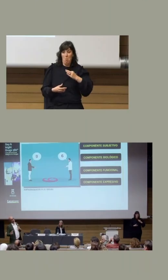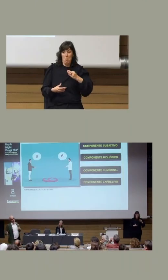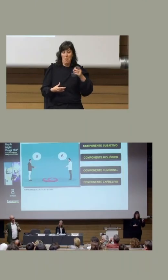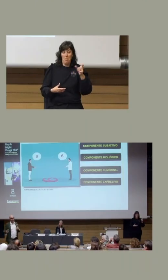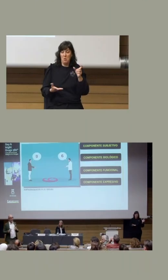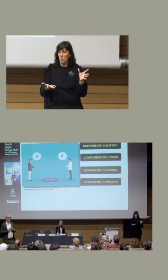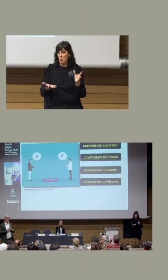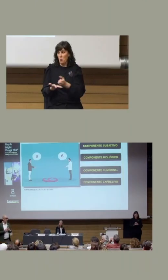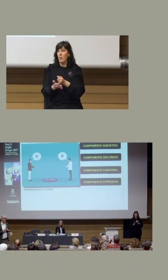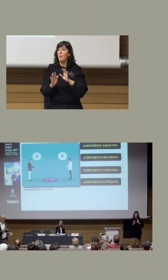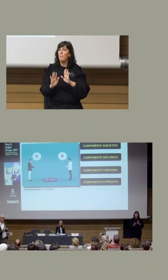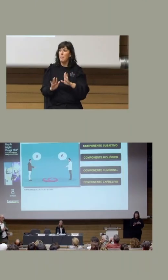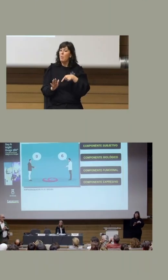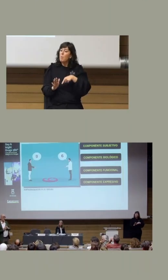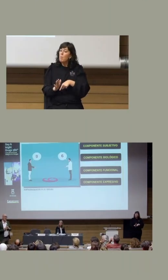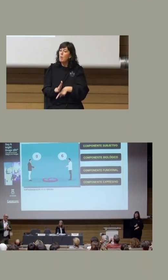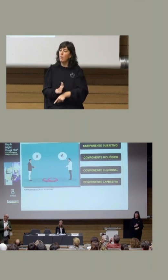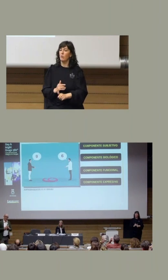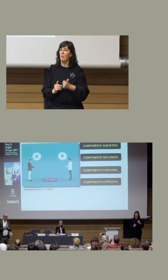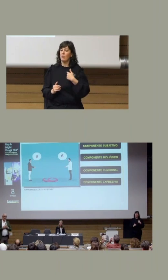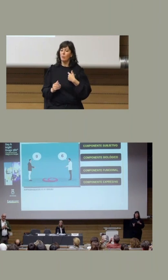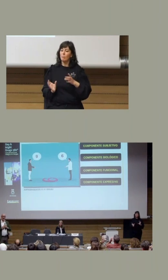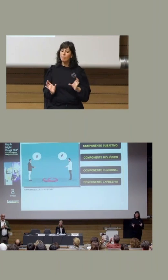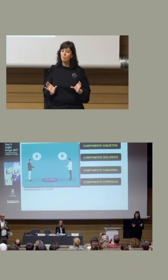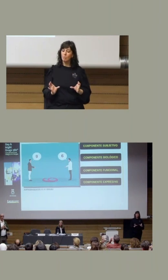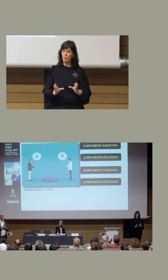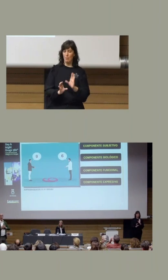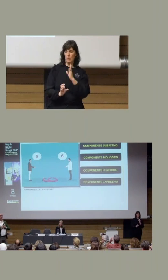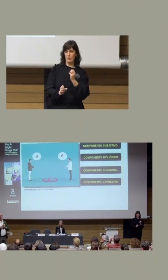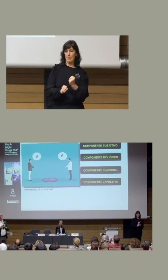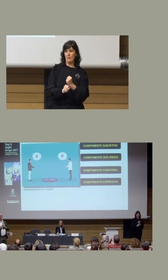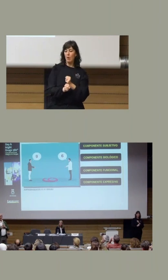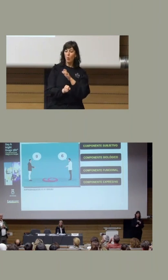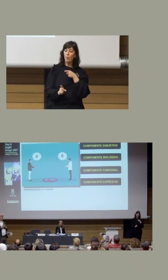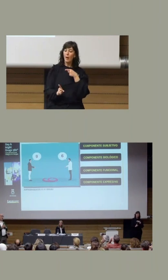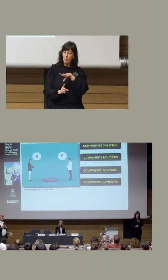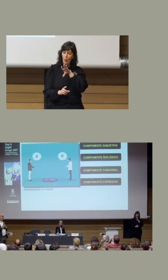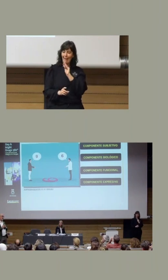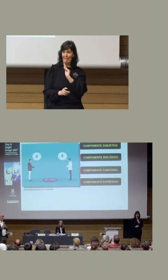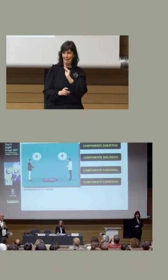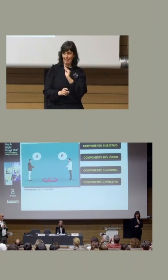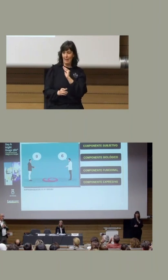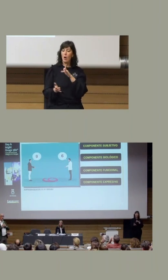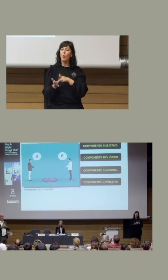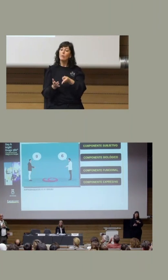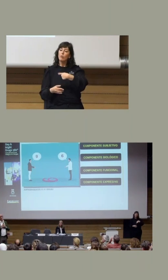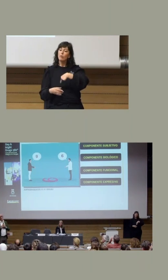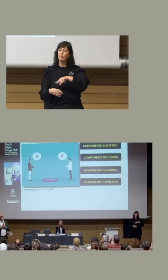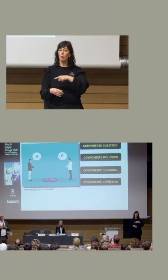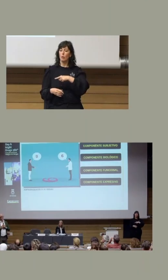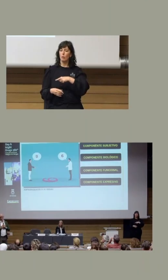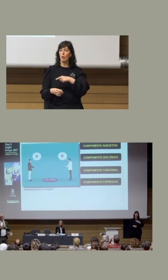más profunda, y yo la suelo trabajar con equipos, para entender cómo, cuando trabajamos en adicciones, tenemos un condicionamiento